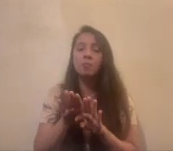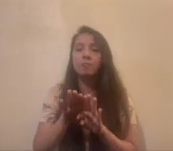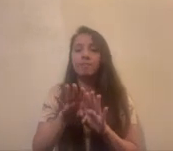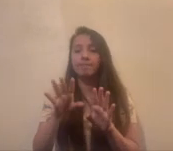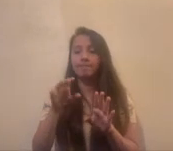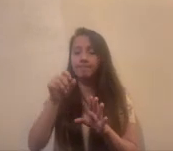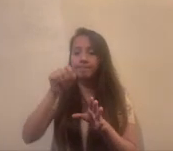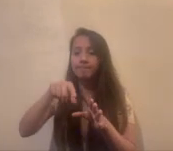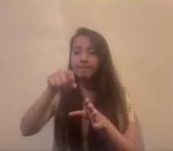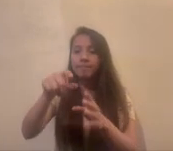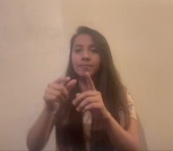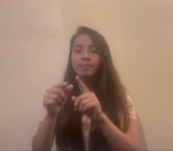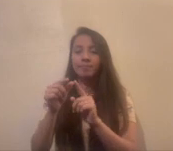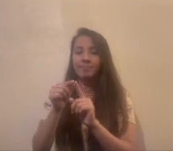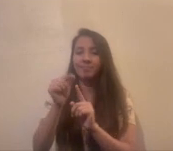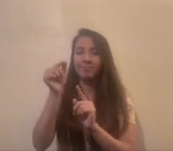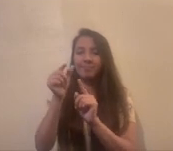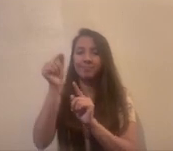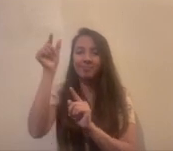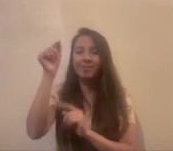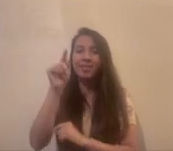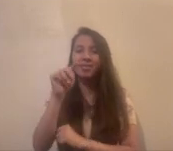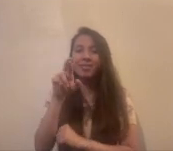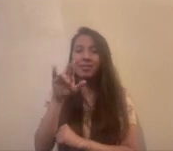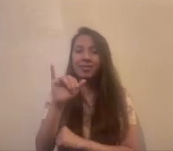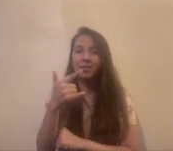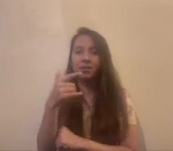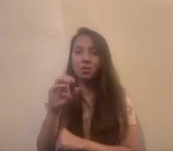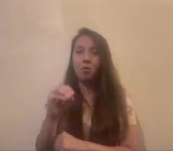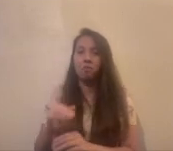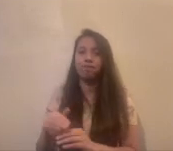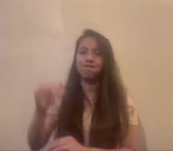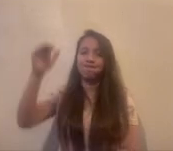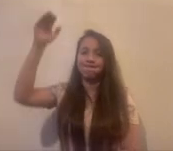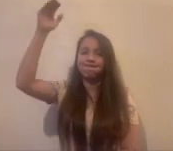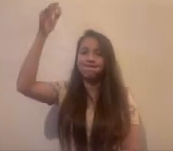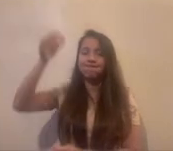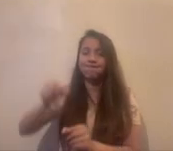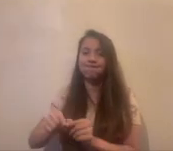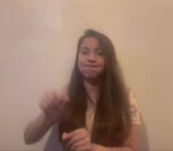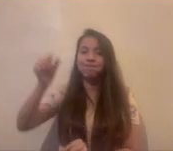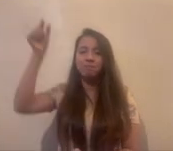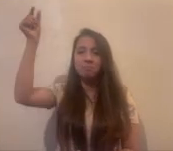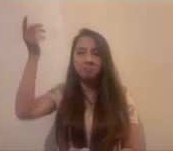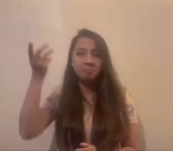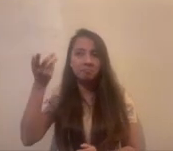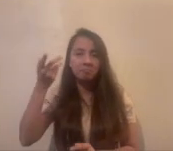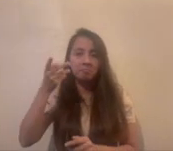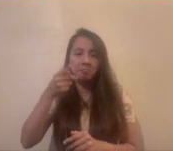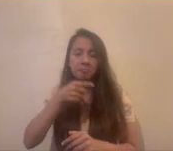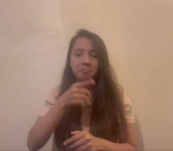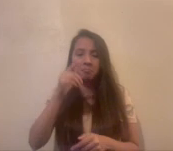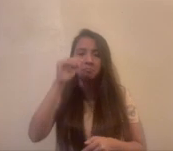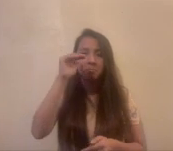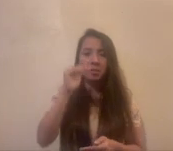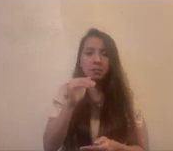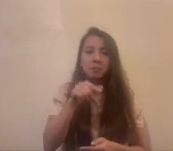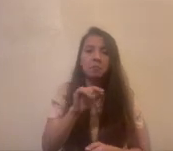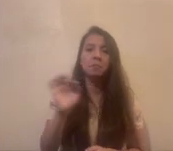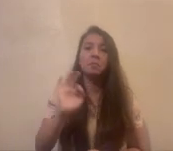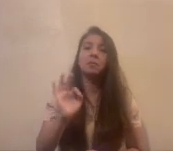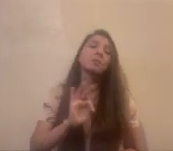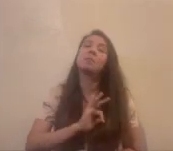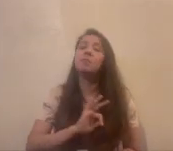ensayando cultivos de trigo, que son plantas bastante altas también, entonces no es una posibilidad alocada la que proponemos.